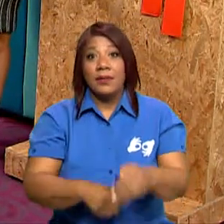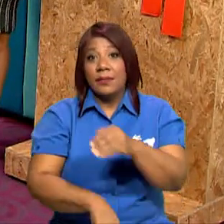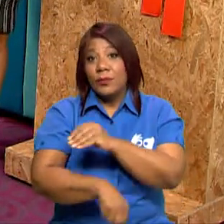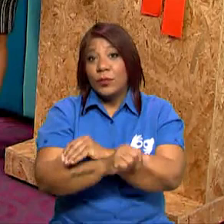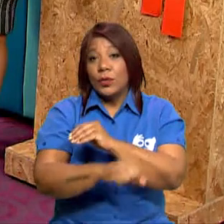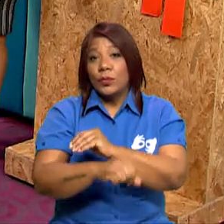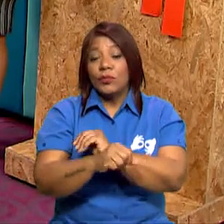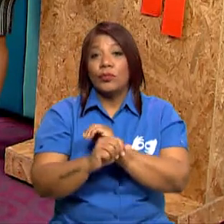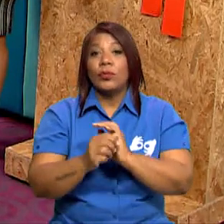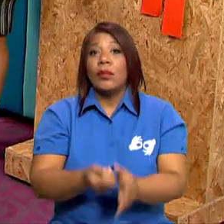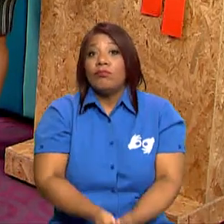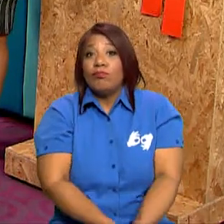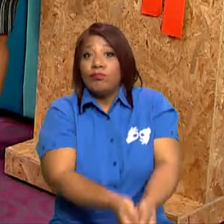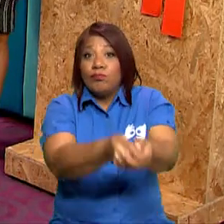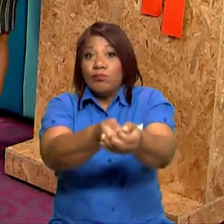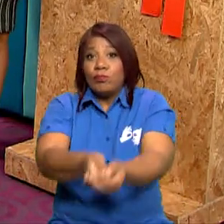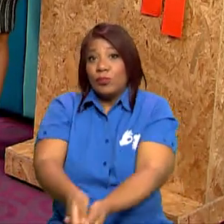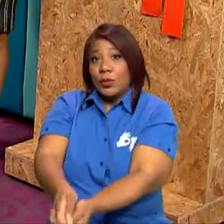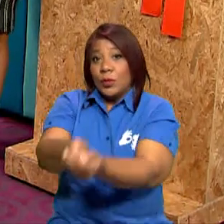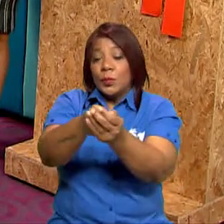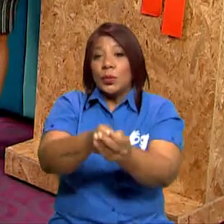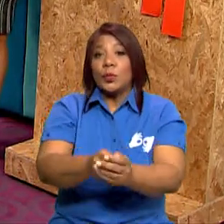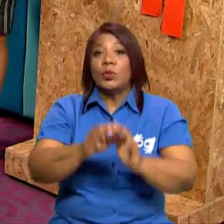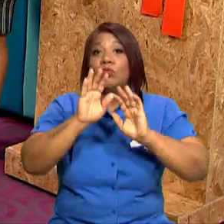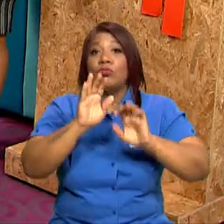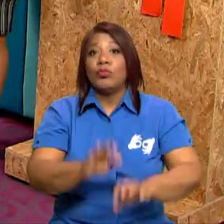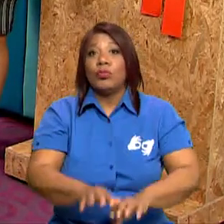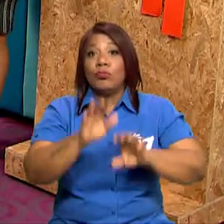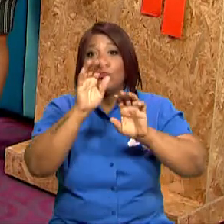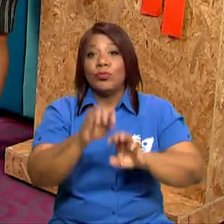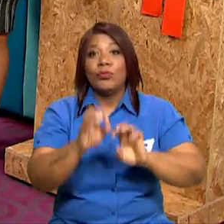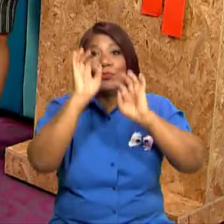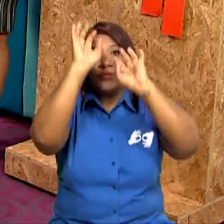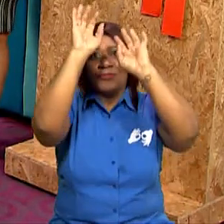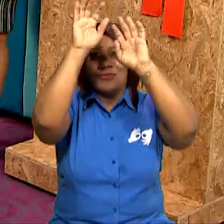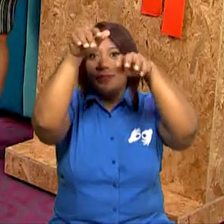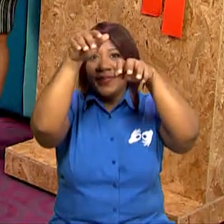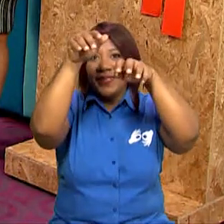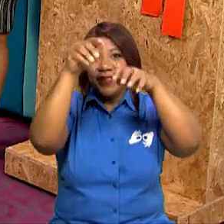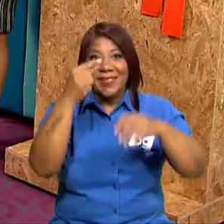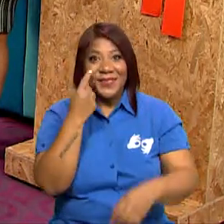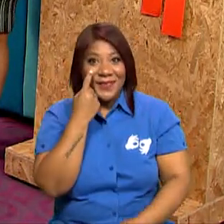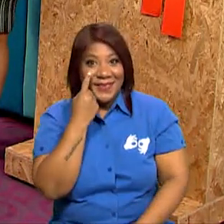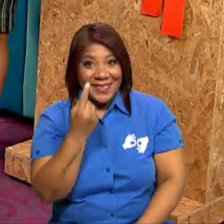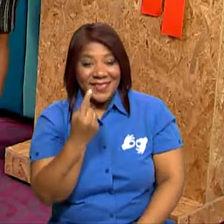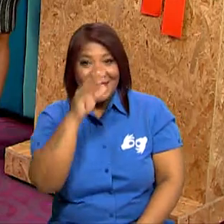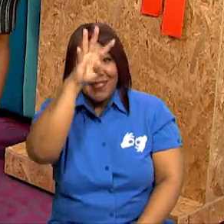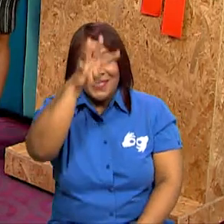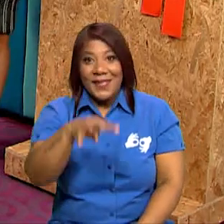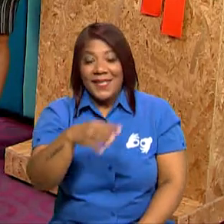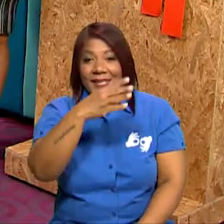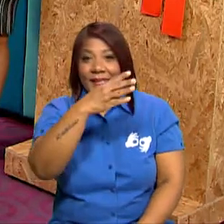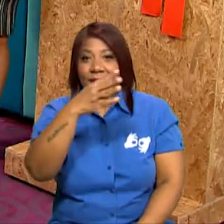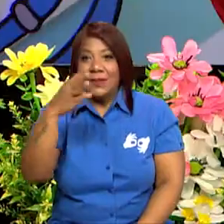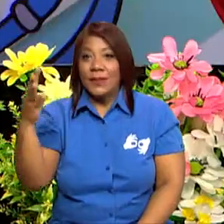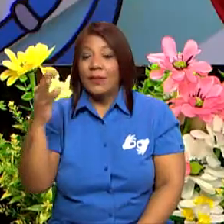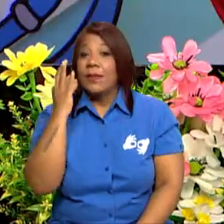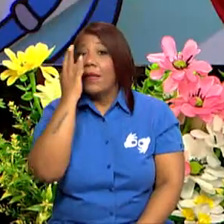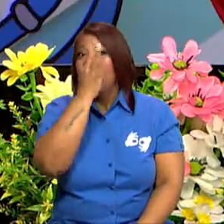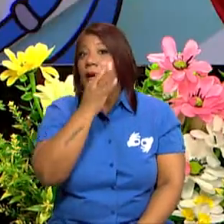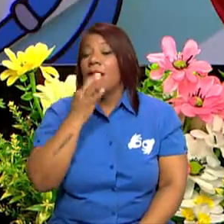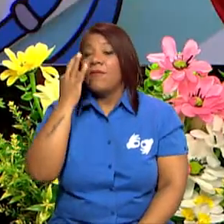de voleibol y también la de baloncesto para poder encontrar el total. ¿Hasta ahí estamos bien? Sí. ¿Sabe que mi deporte favorito es el